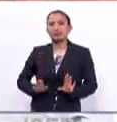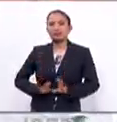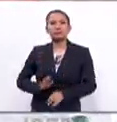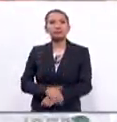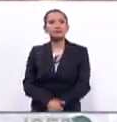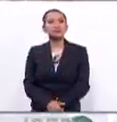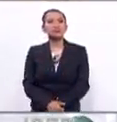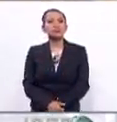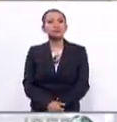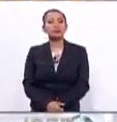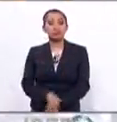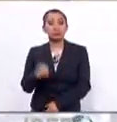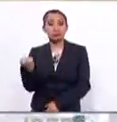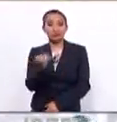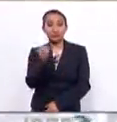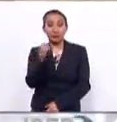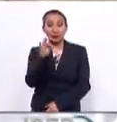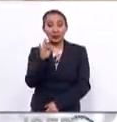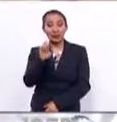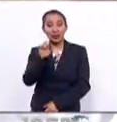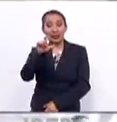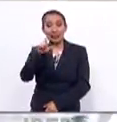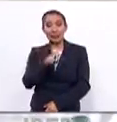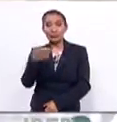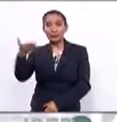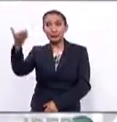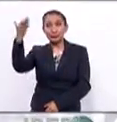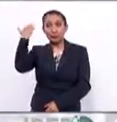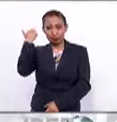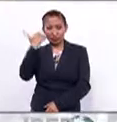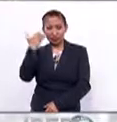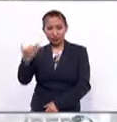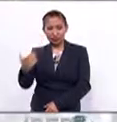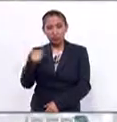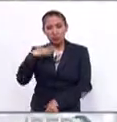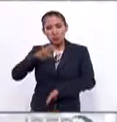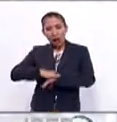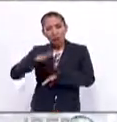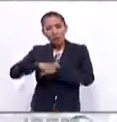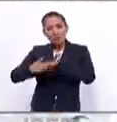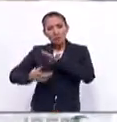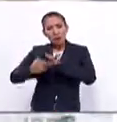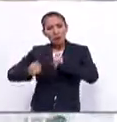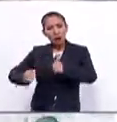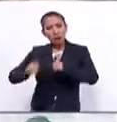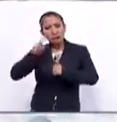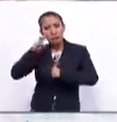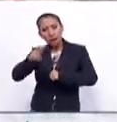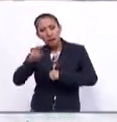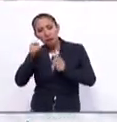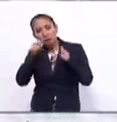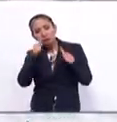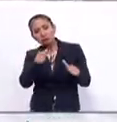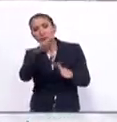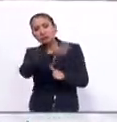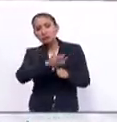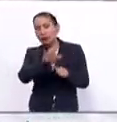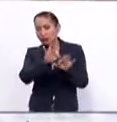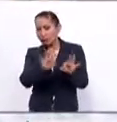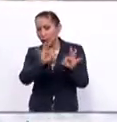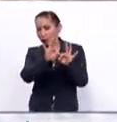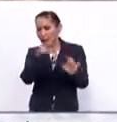Claro. Afortunadamente, Félix, desde hace ya un tiempo y cada vez con más fuerza se está tomando en cuenta un